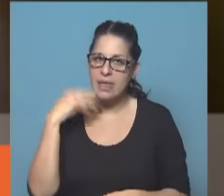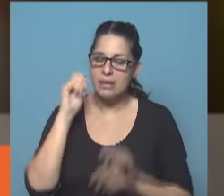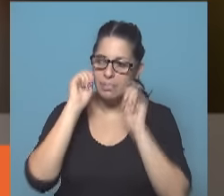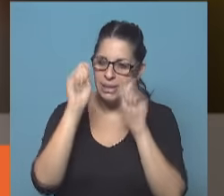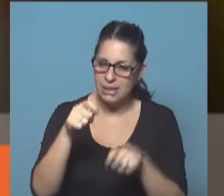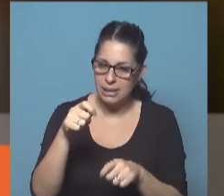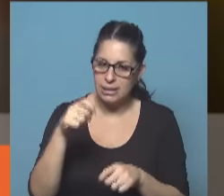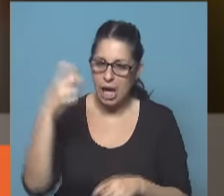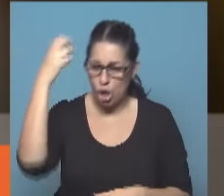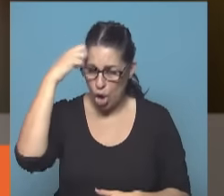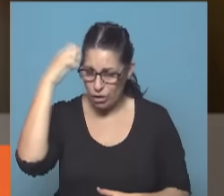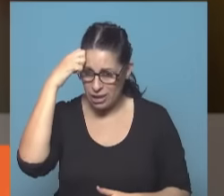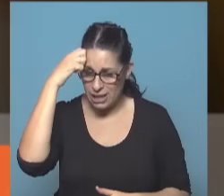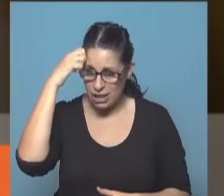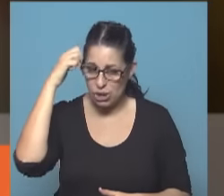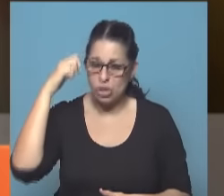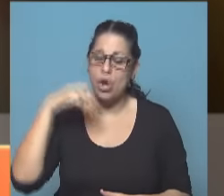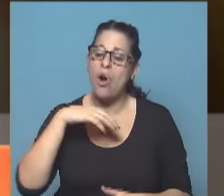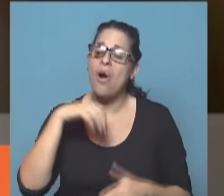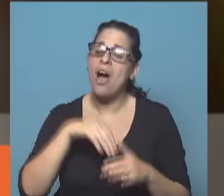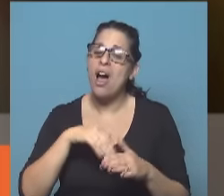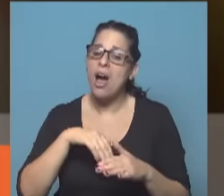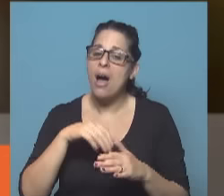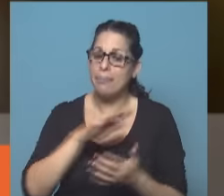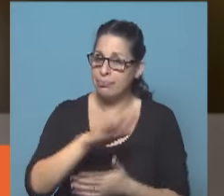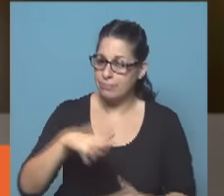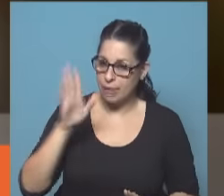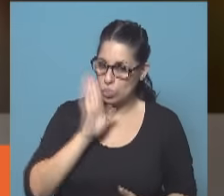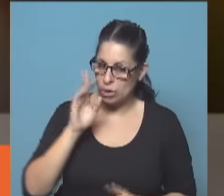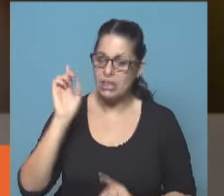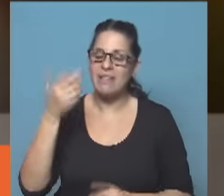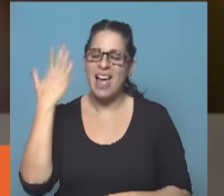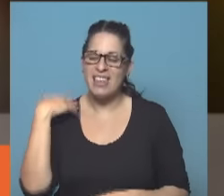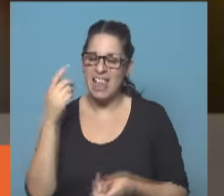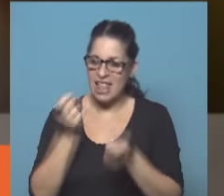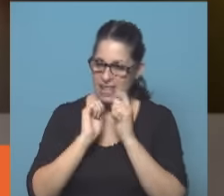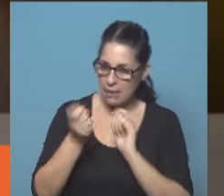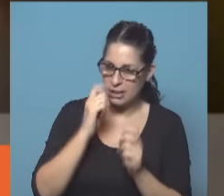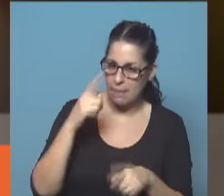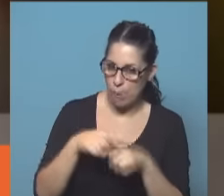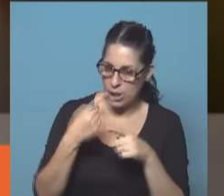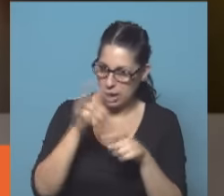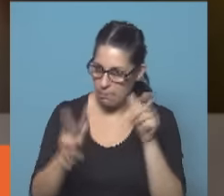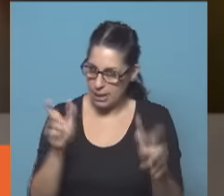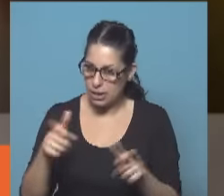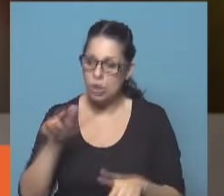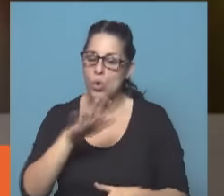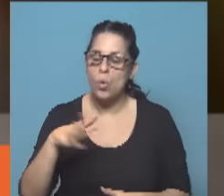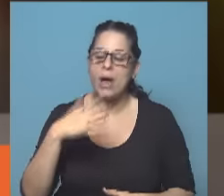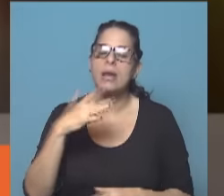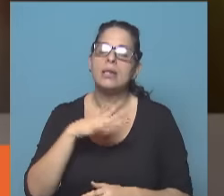año el Congreso, el Departamento de Estado estadounidense, y también se había entrevistado con varios políticos en